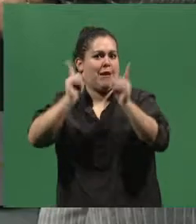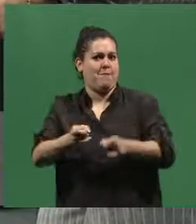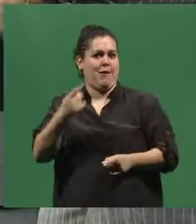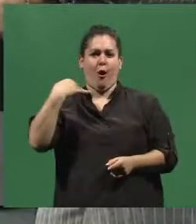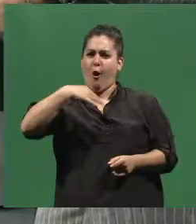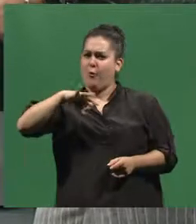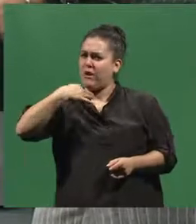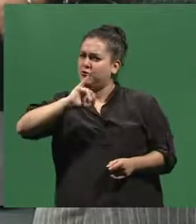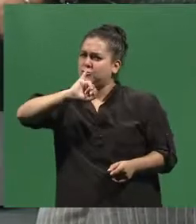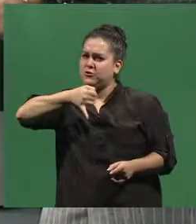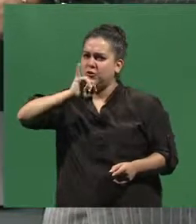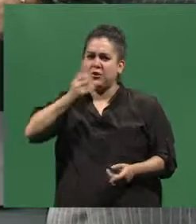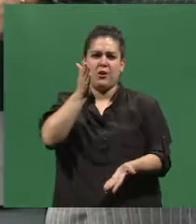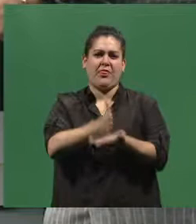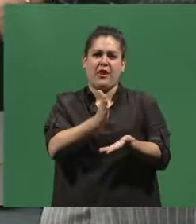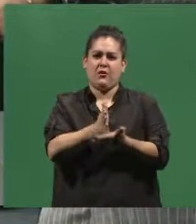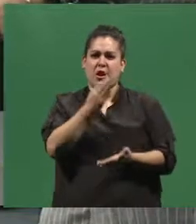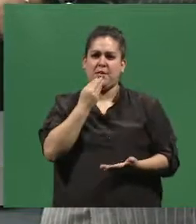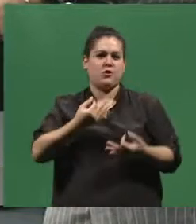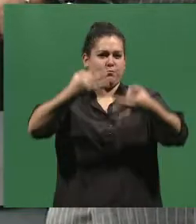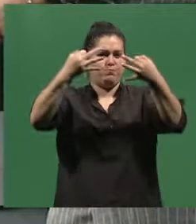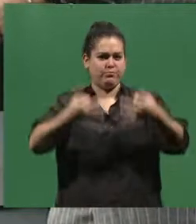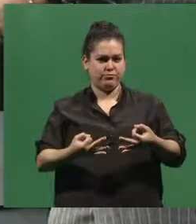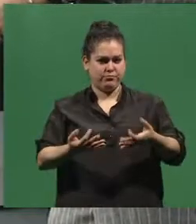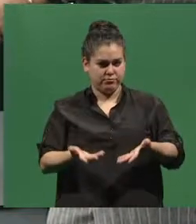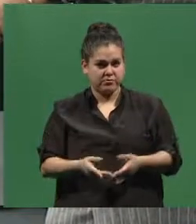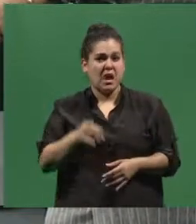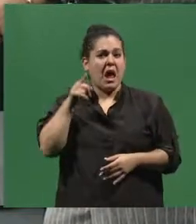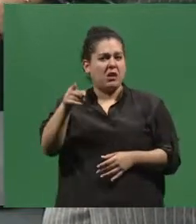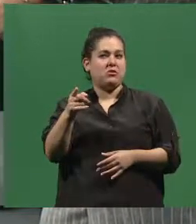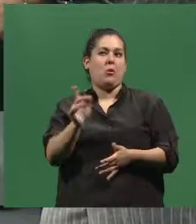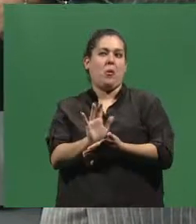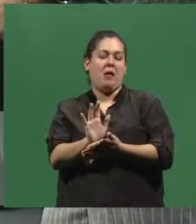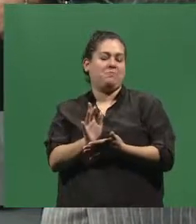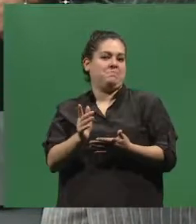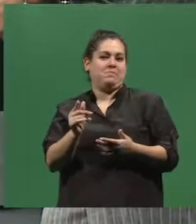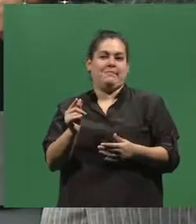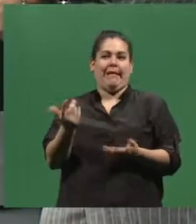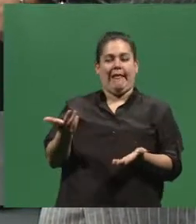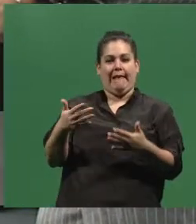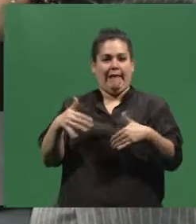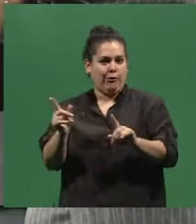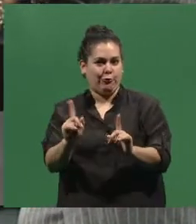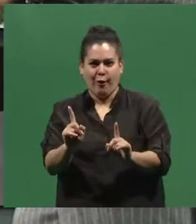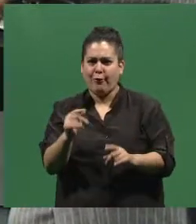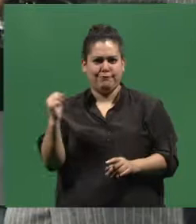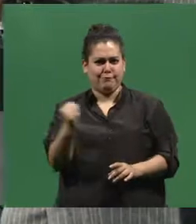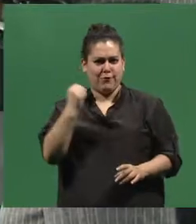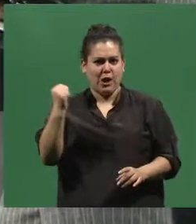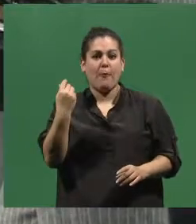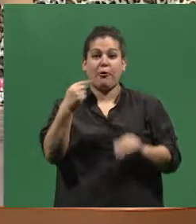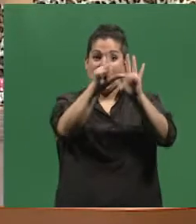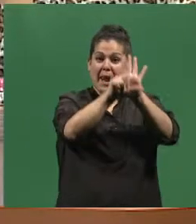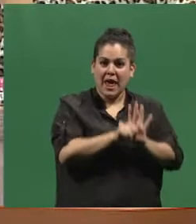de garantizar el derecho a la alimentación adecuada, ¿sí? Y eso no es una cosa menor porque todo este tipo de